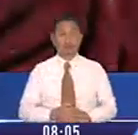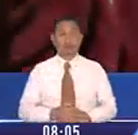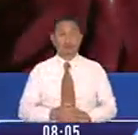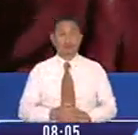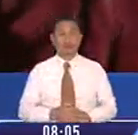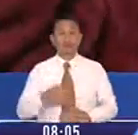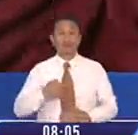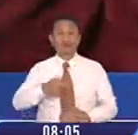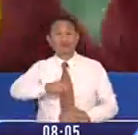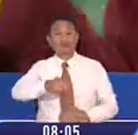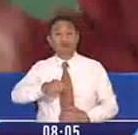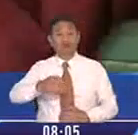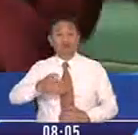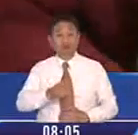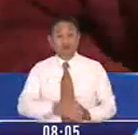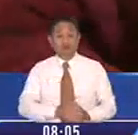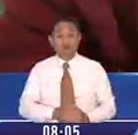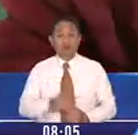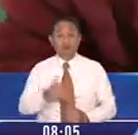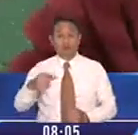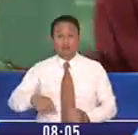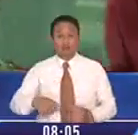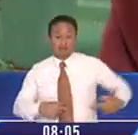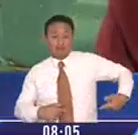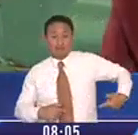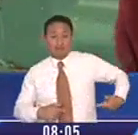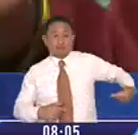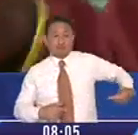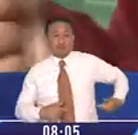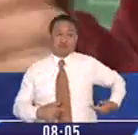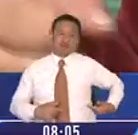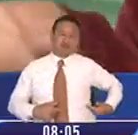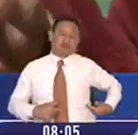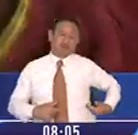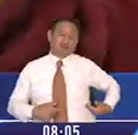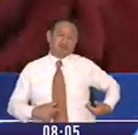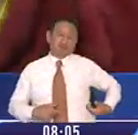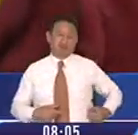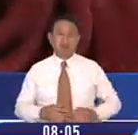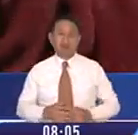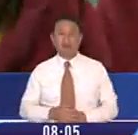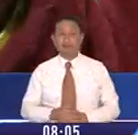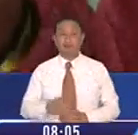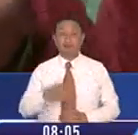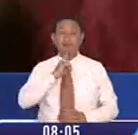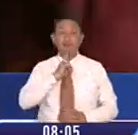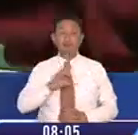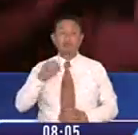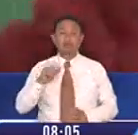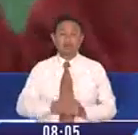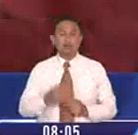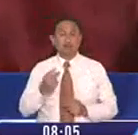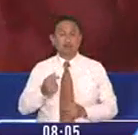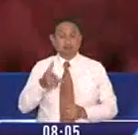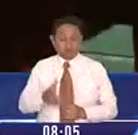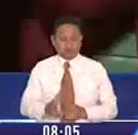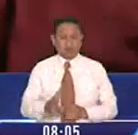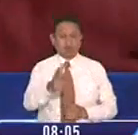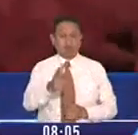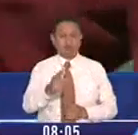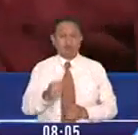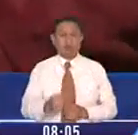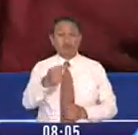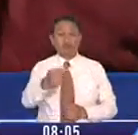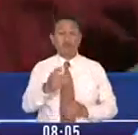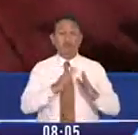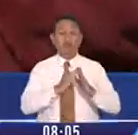la puerta y le mete un balazo al recto de la costilla del lado izquierdo. Y mi tío es como que avanza a acelerar el carro, se va por allá